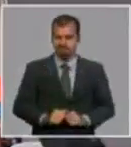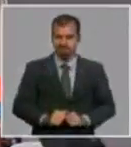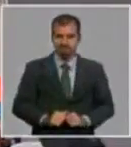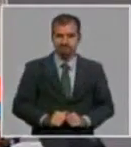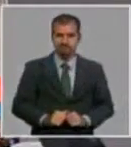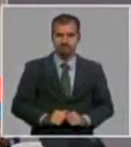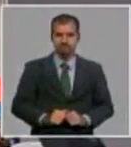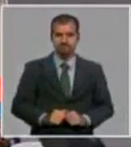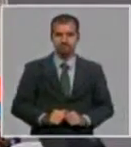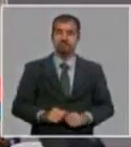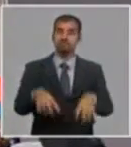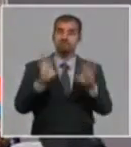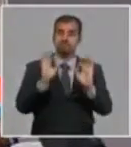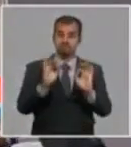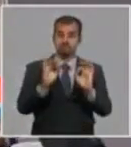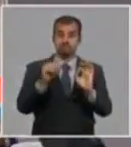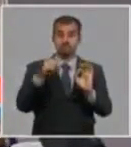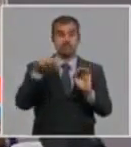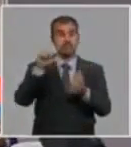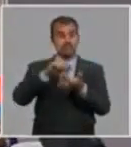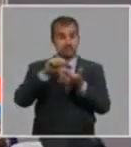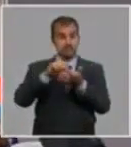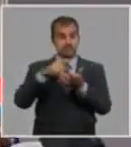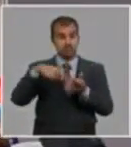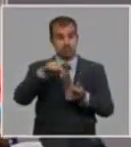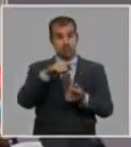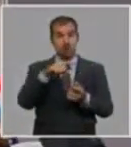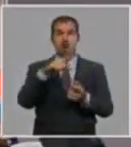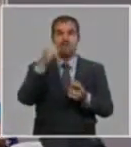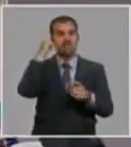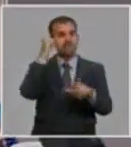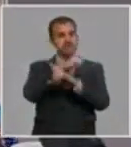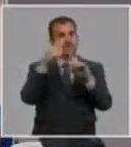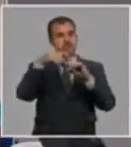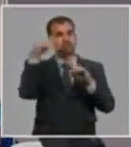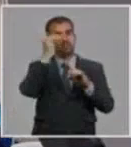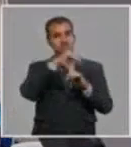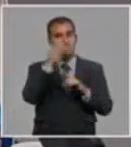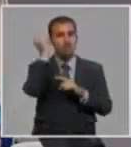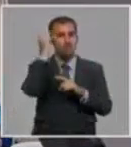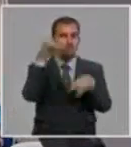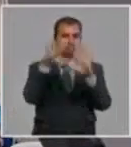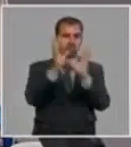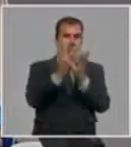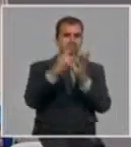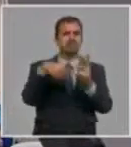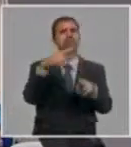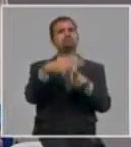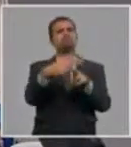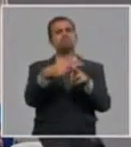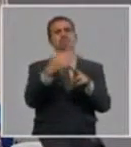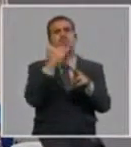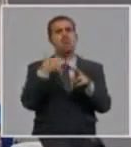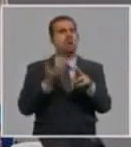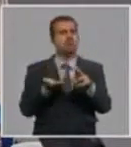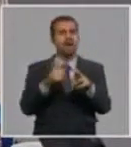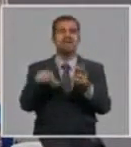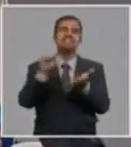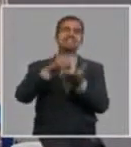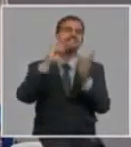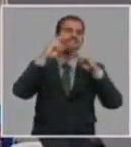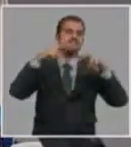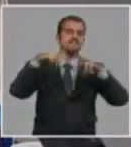El Centro Nacional de Biopreparado es una entidad de ciencia, tecnología e innovación. Estuvo categorizado como centro de